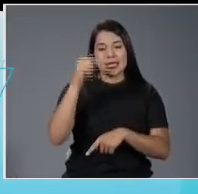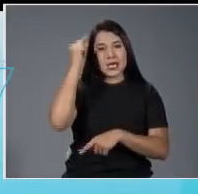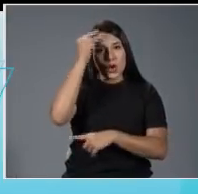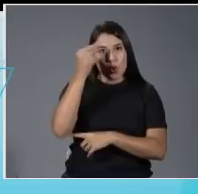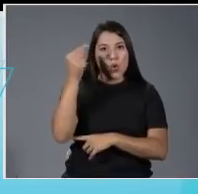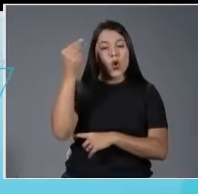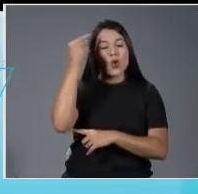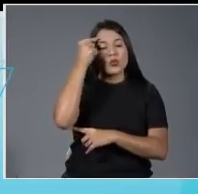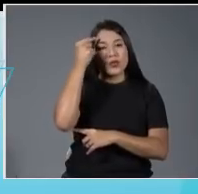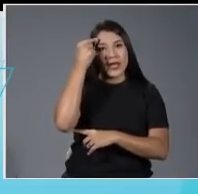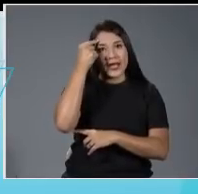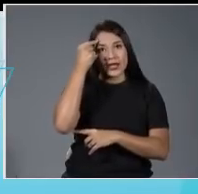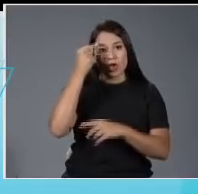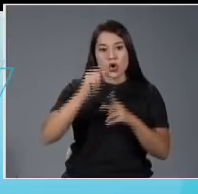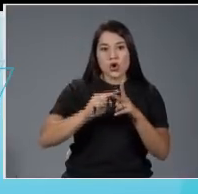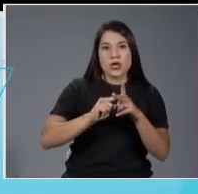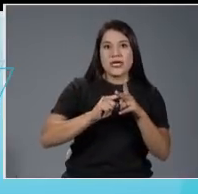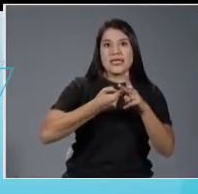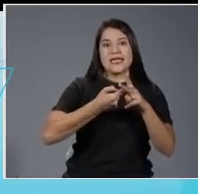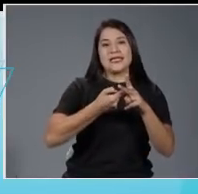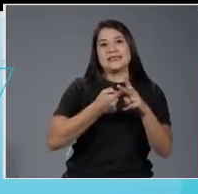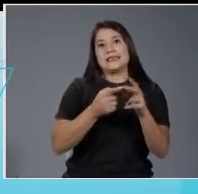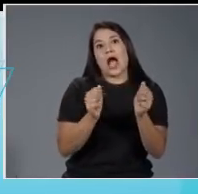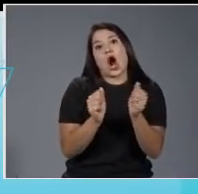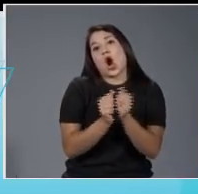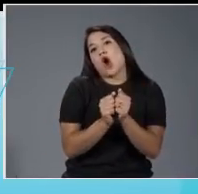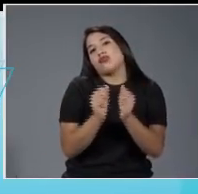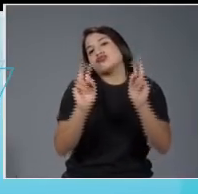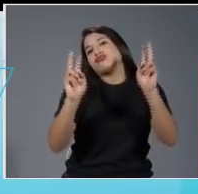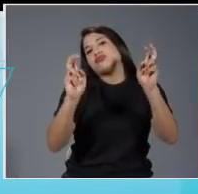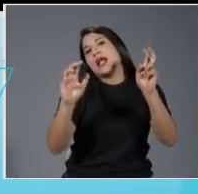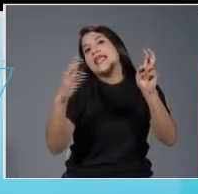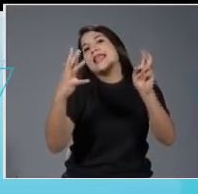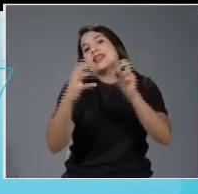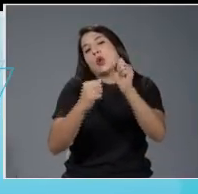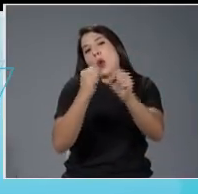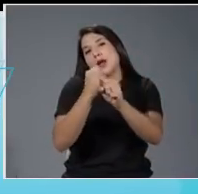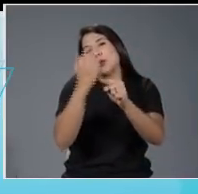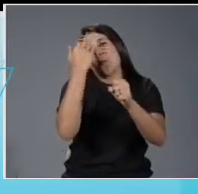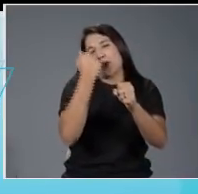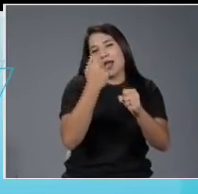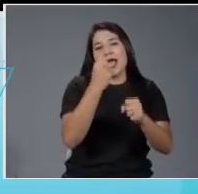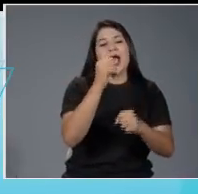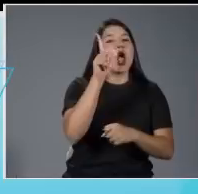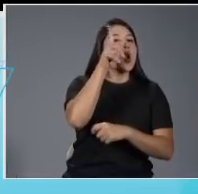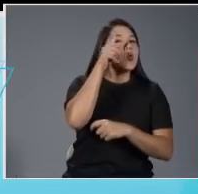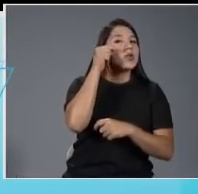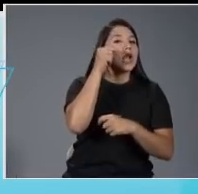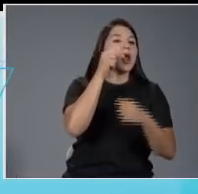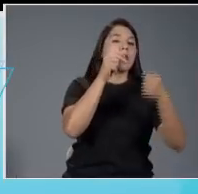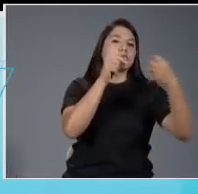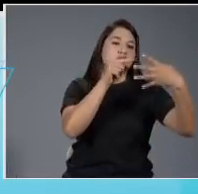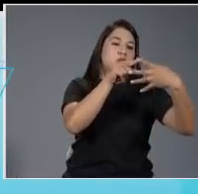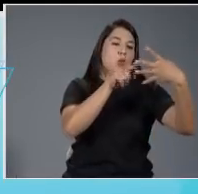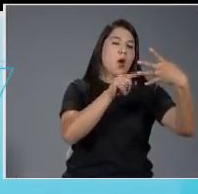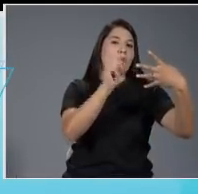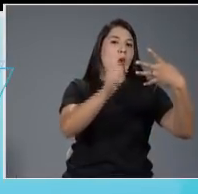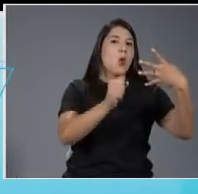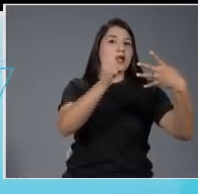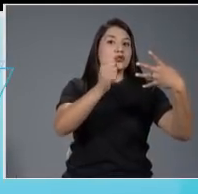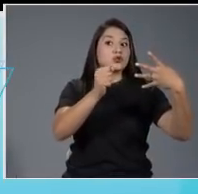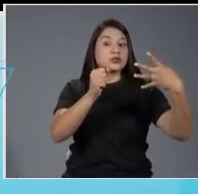inicia, yo diría empieza con el 5º año, porque es del mismo partido, pero en situaciones totalmente diferentes a la de Luis